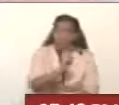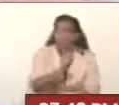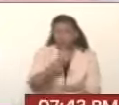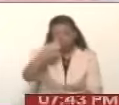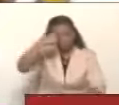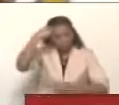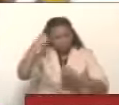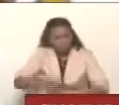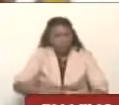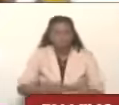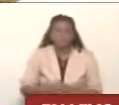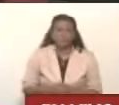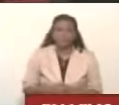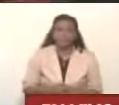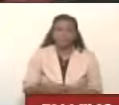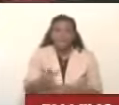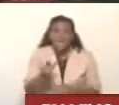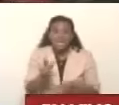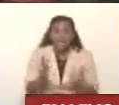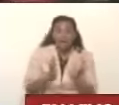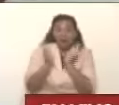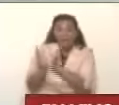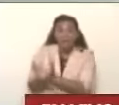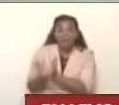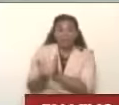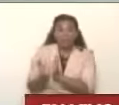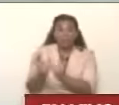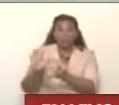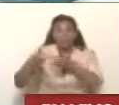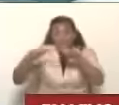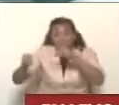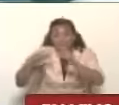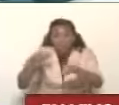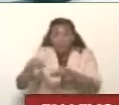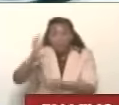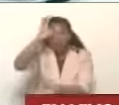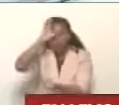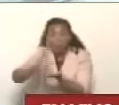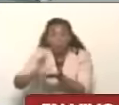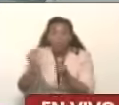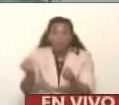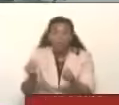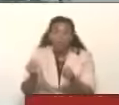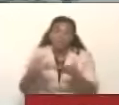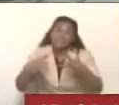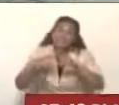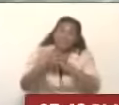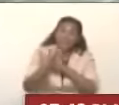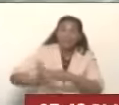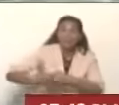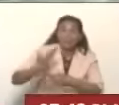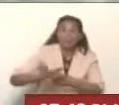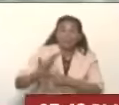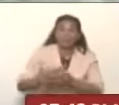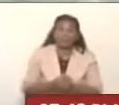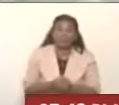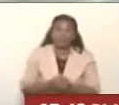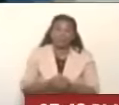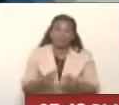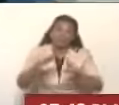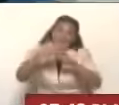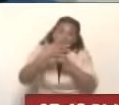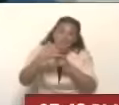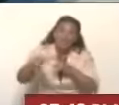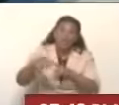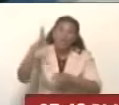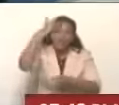patria. Y al lado de eso, que son condiciones materiales objetivas, una condición fundamental: